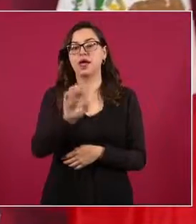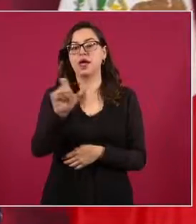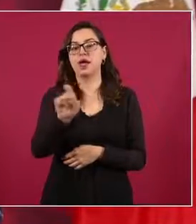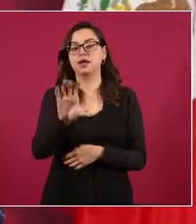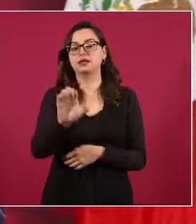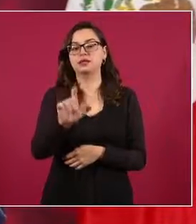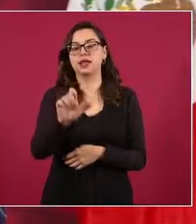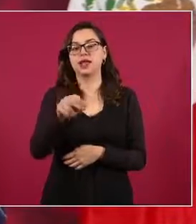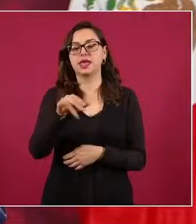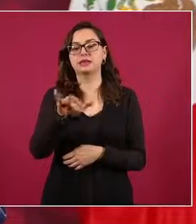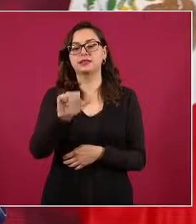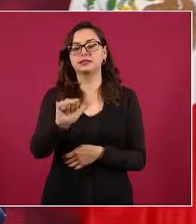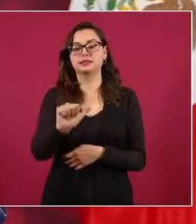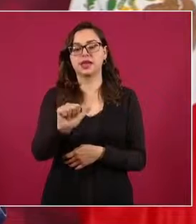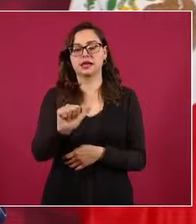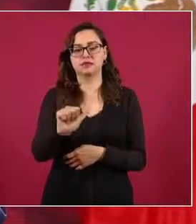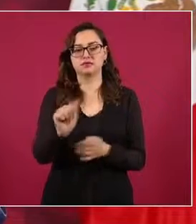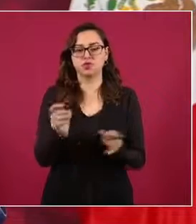educativa,